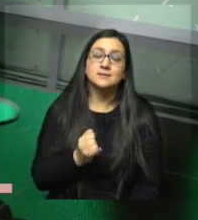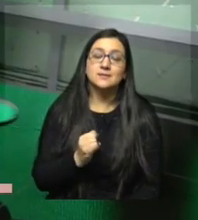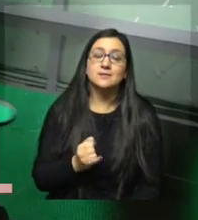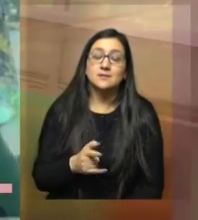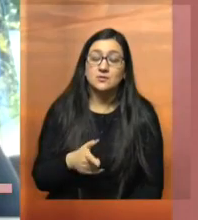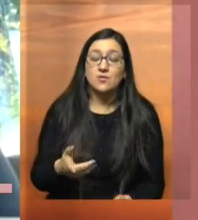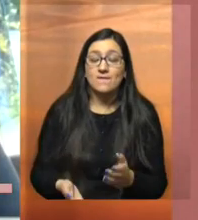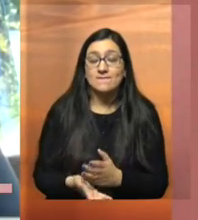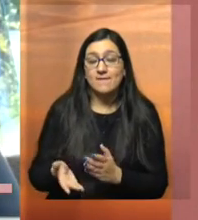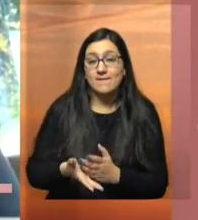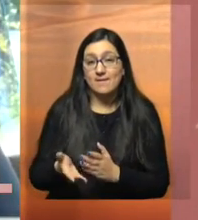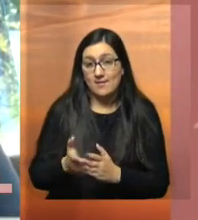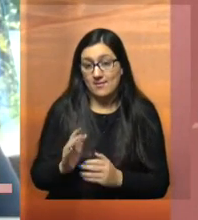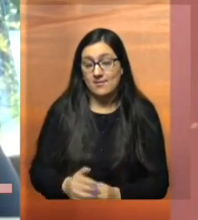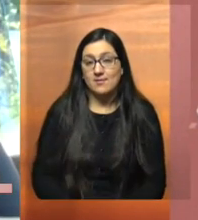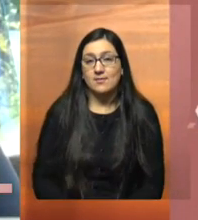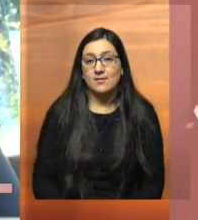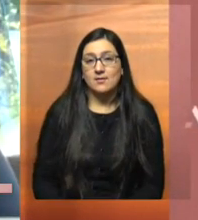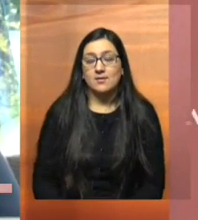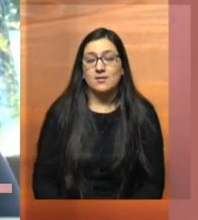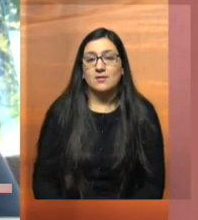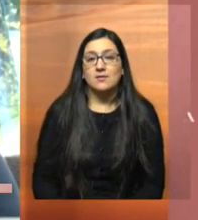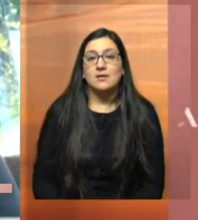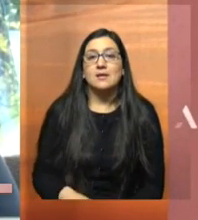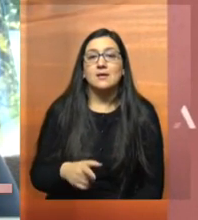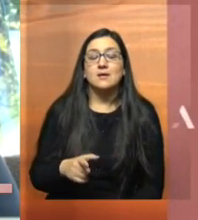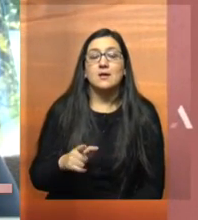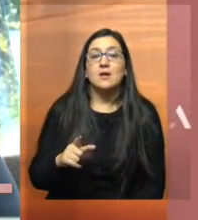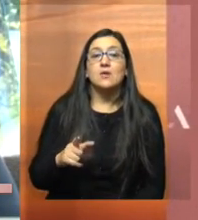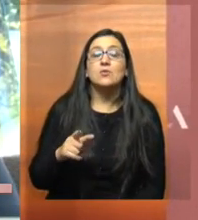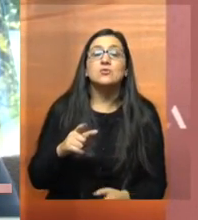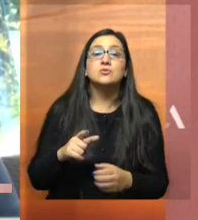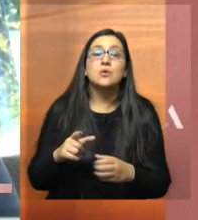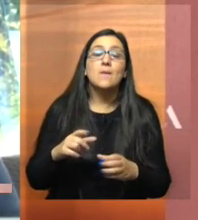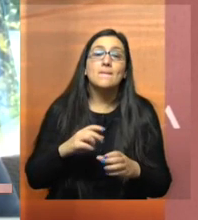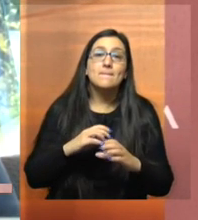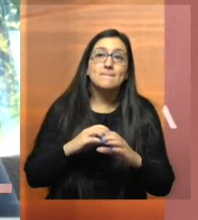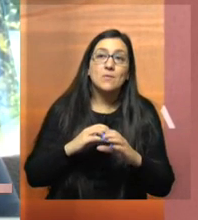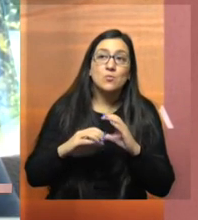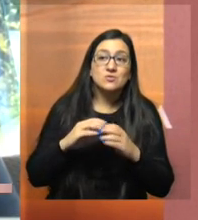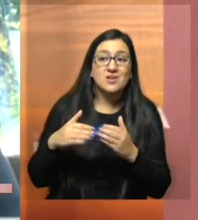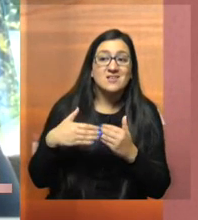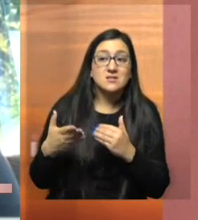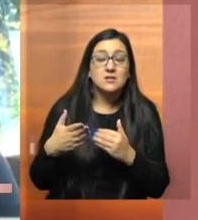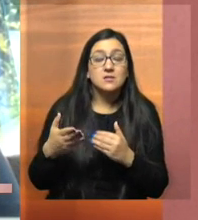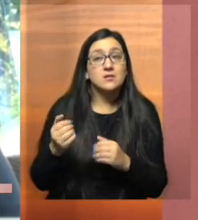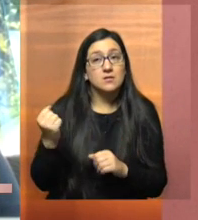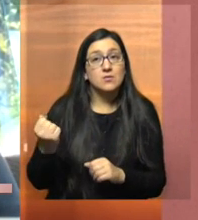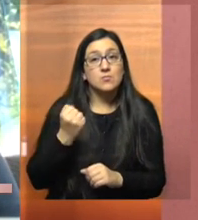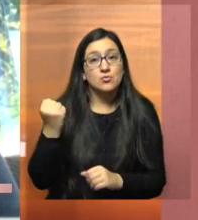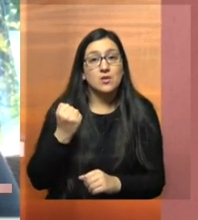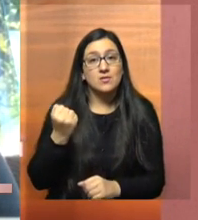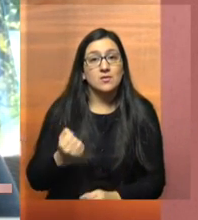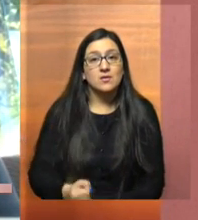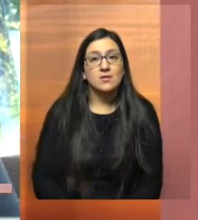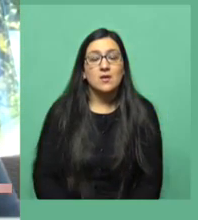Estamos en una aldea global y medios externos empiezan a tener una participación importante. Sin embargo,